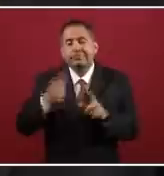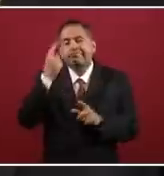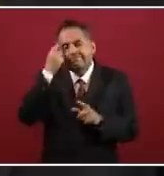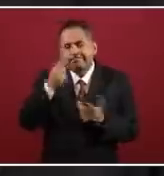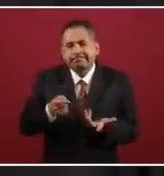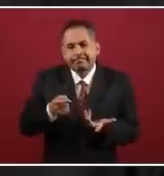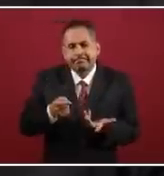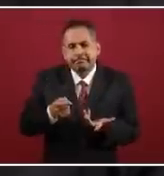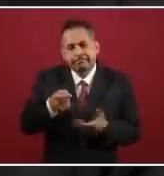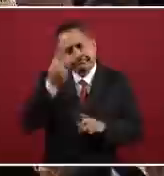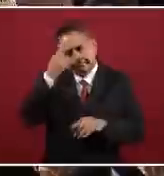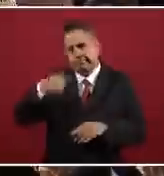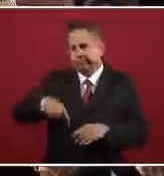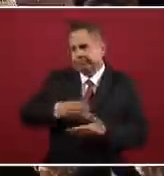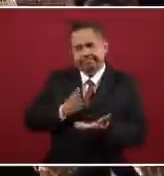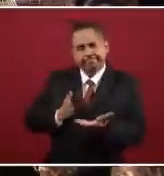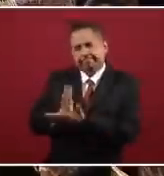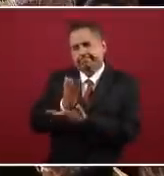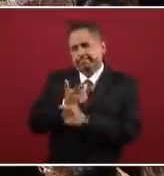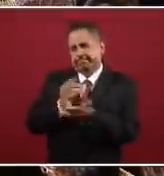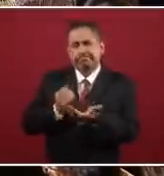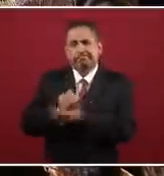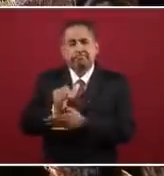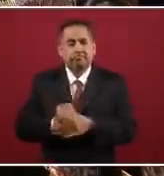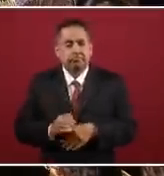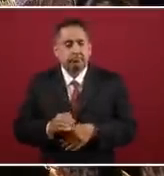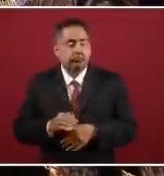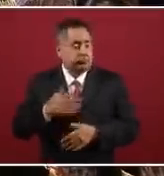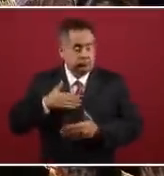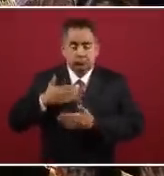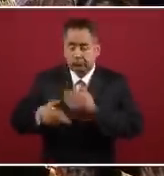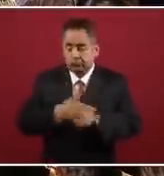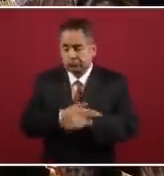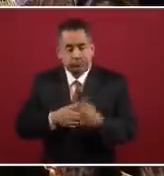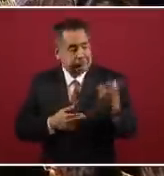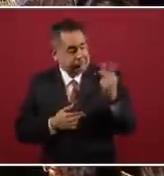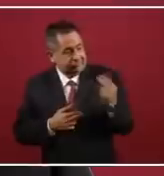no, no nos permitirían